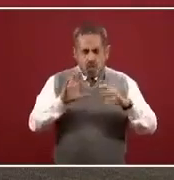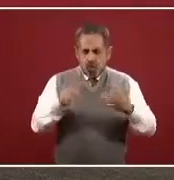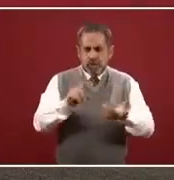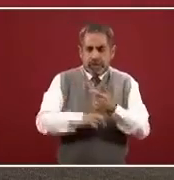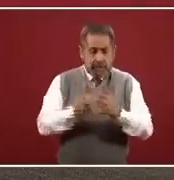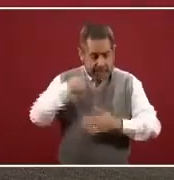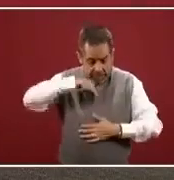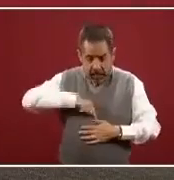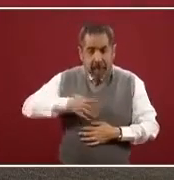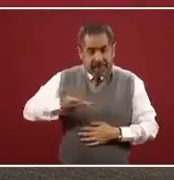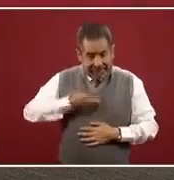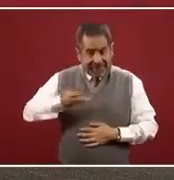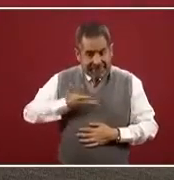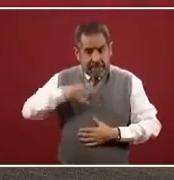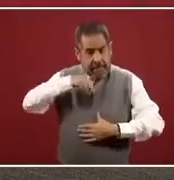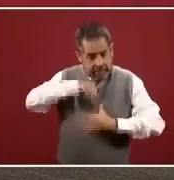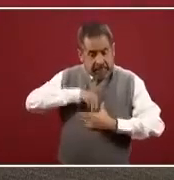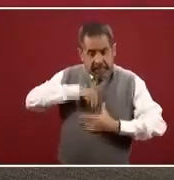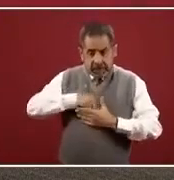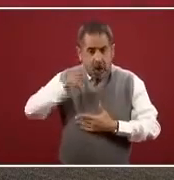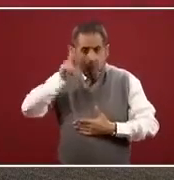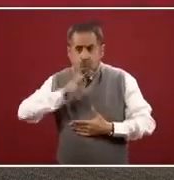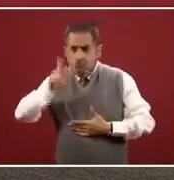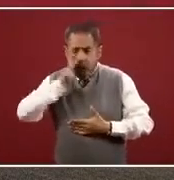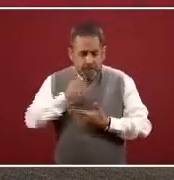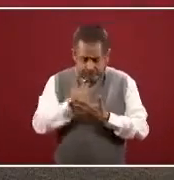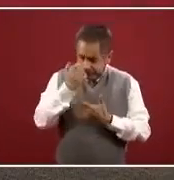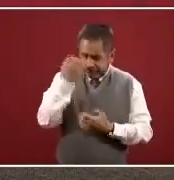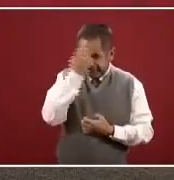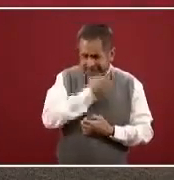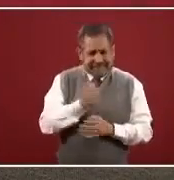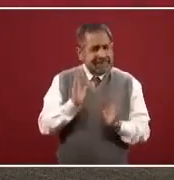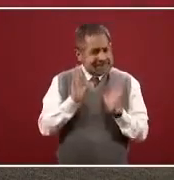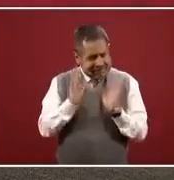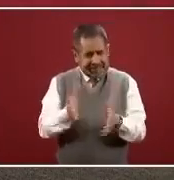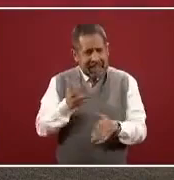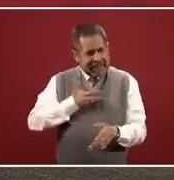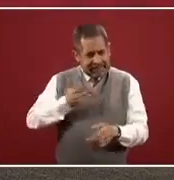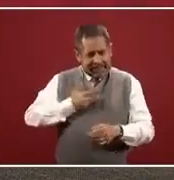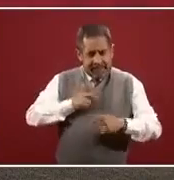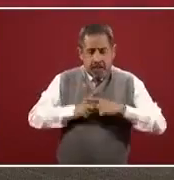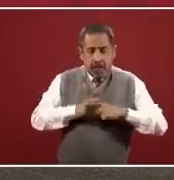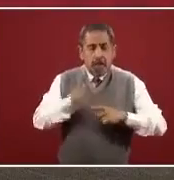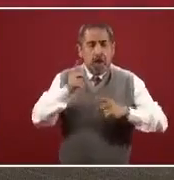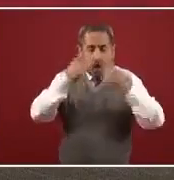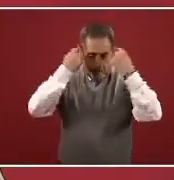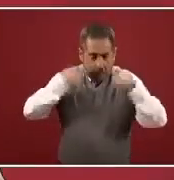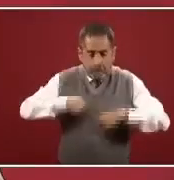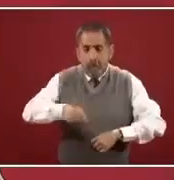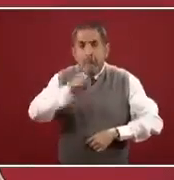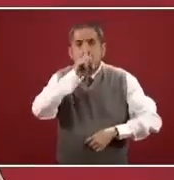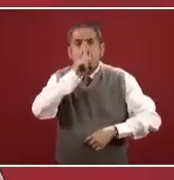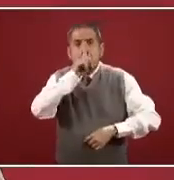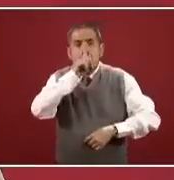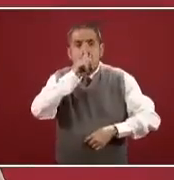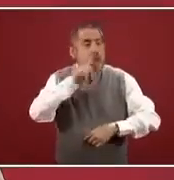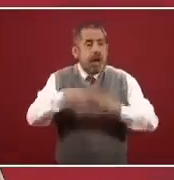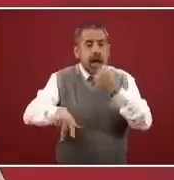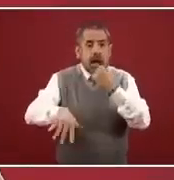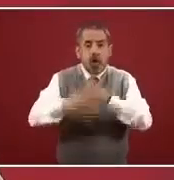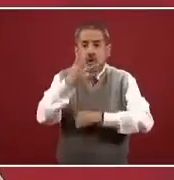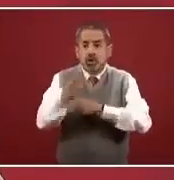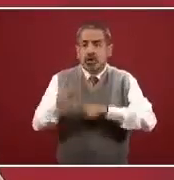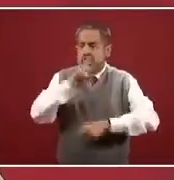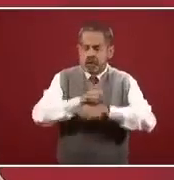tienen la presencia del virus confirmada con una prueba de laboratorio positivo, pero son personas que durante todos los 14 días posteriores a